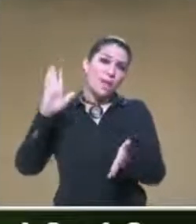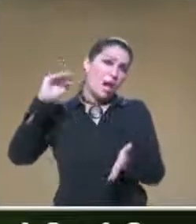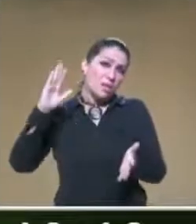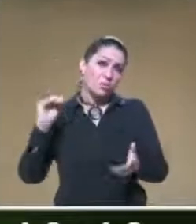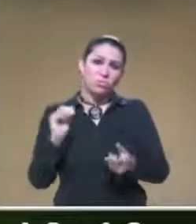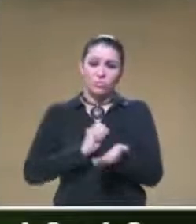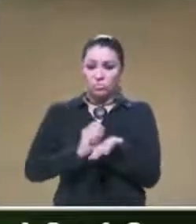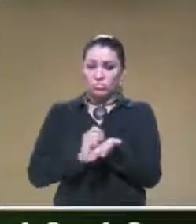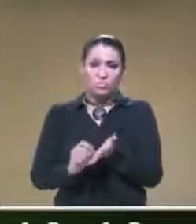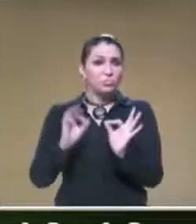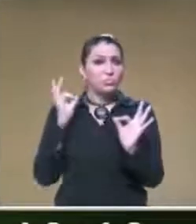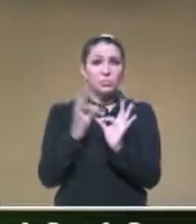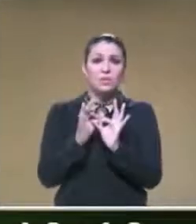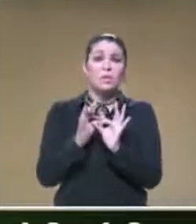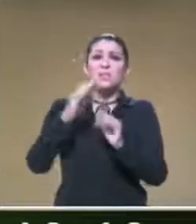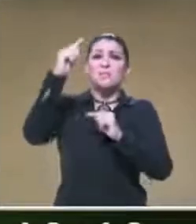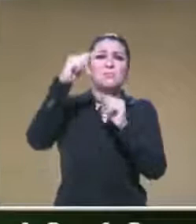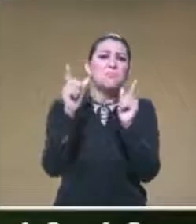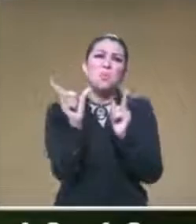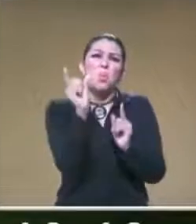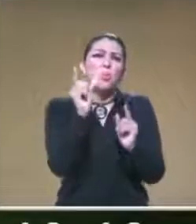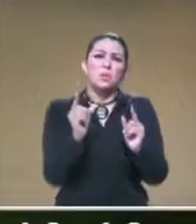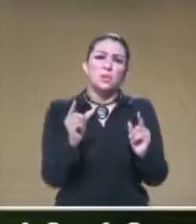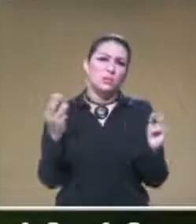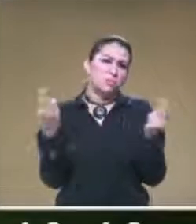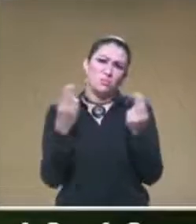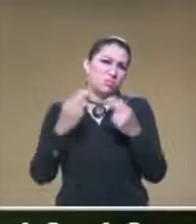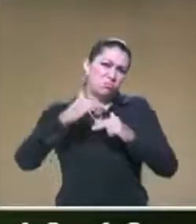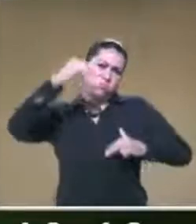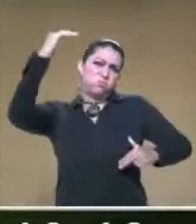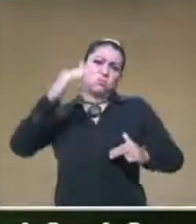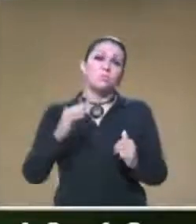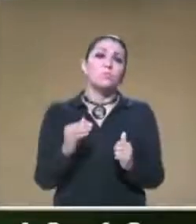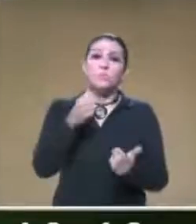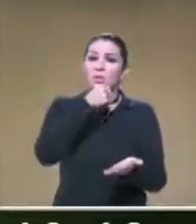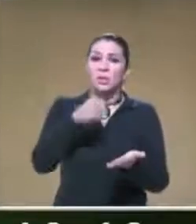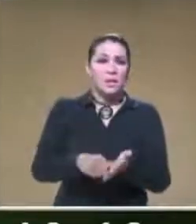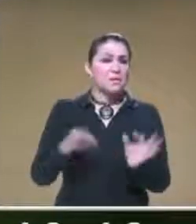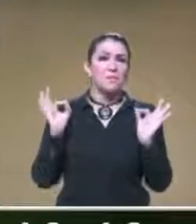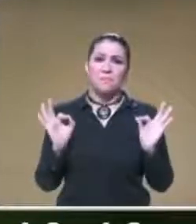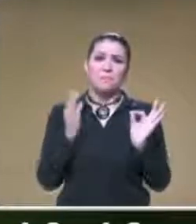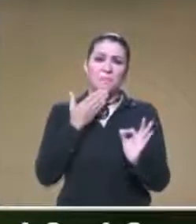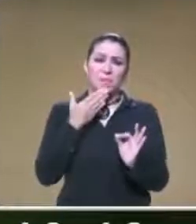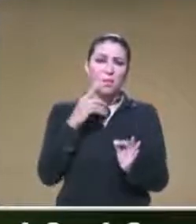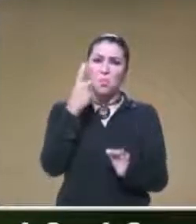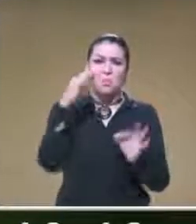así de corta, de sencilla, así puede ser una carta formal. No requieres más de una hoja.